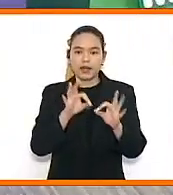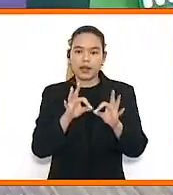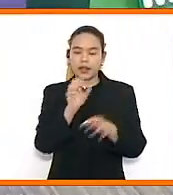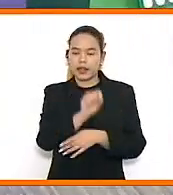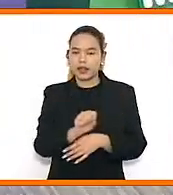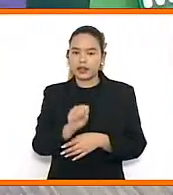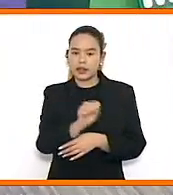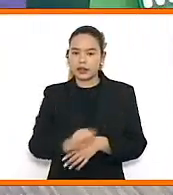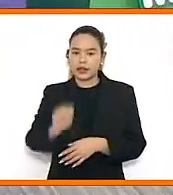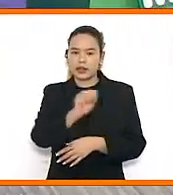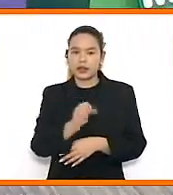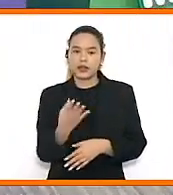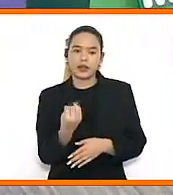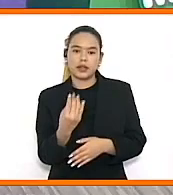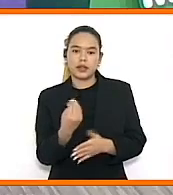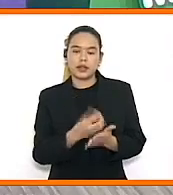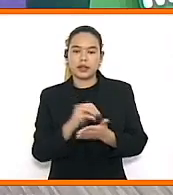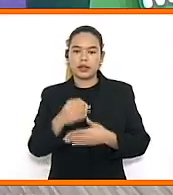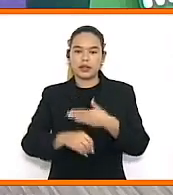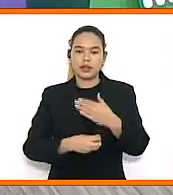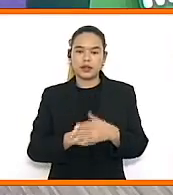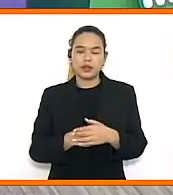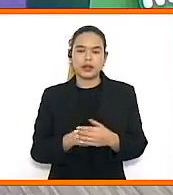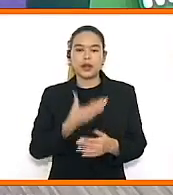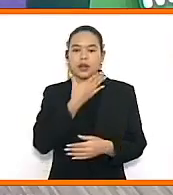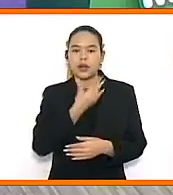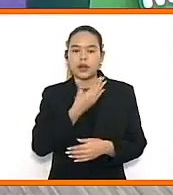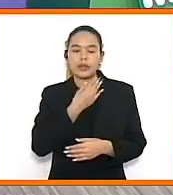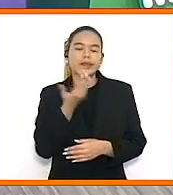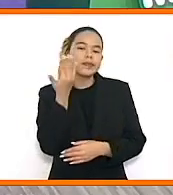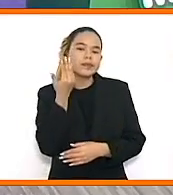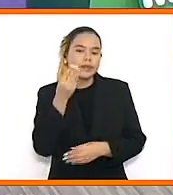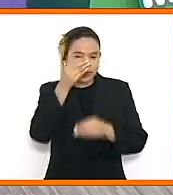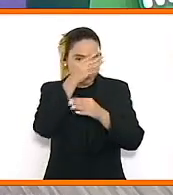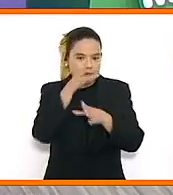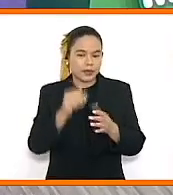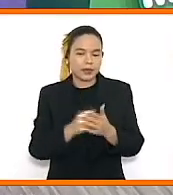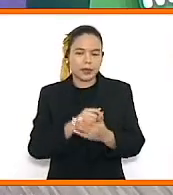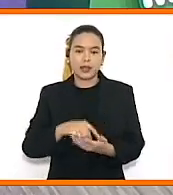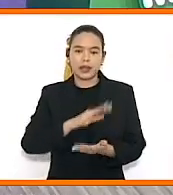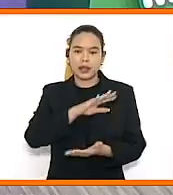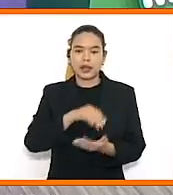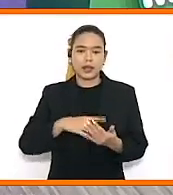de octubre con nuestro embajador de marca Gregorio Pernía en San Pedro Sula, en la Gran